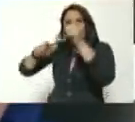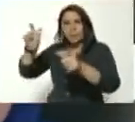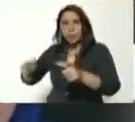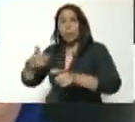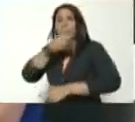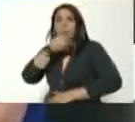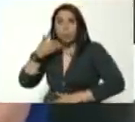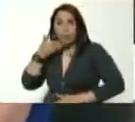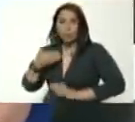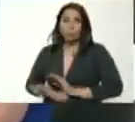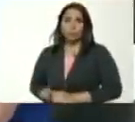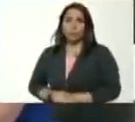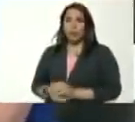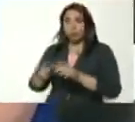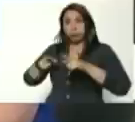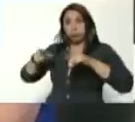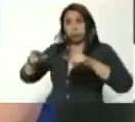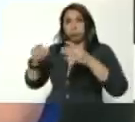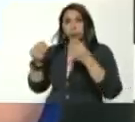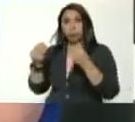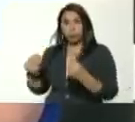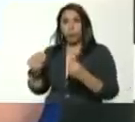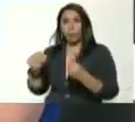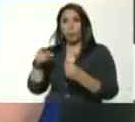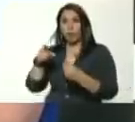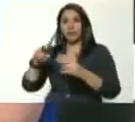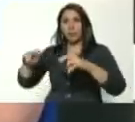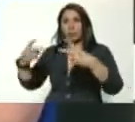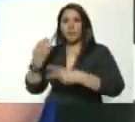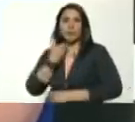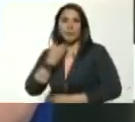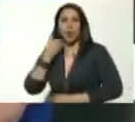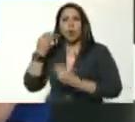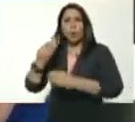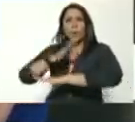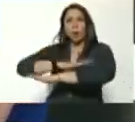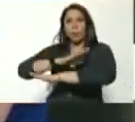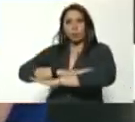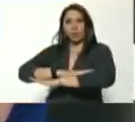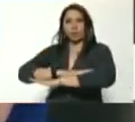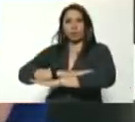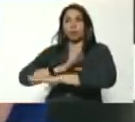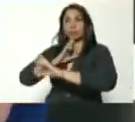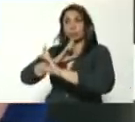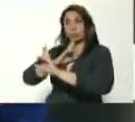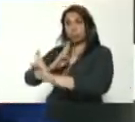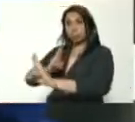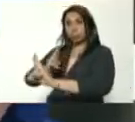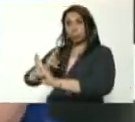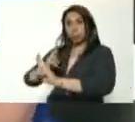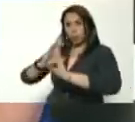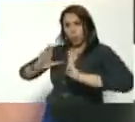mejorado en este ciclo evolutivo con esta variante y cómo se ha comportado la respuesta inmunológica y la recuperación.